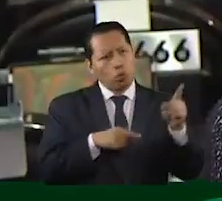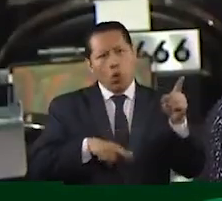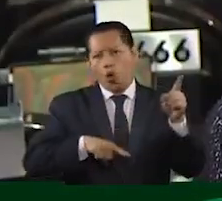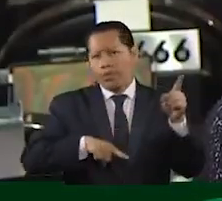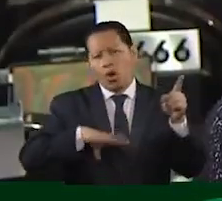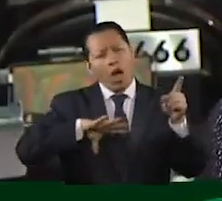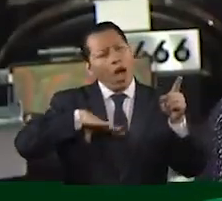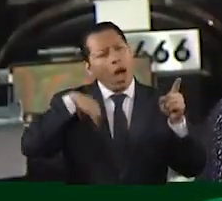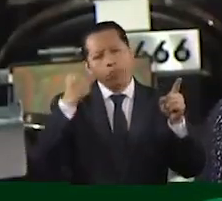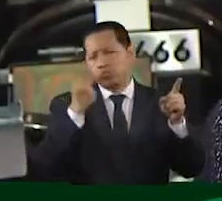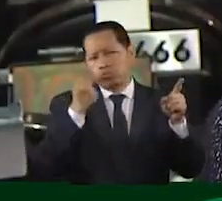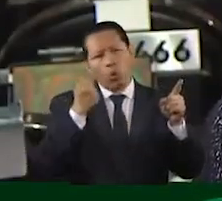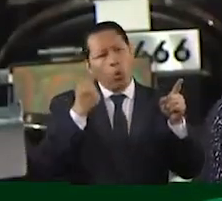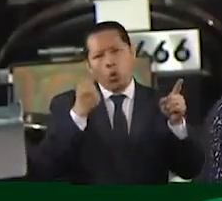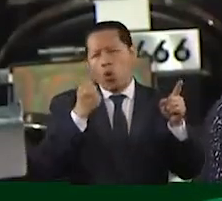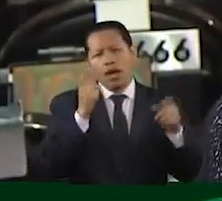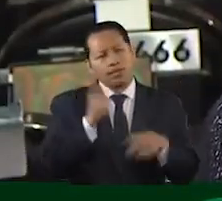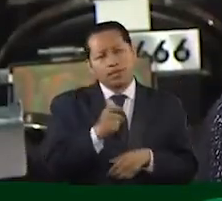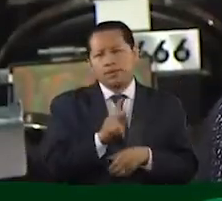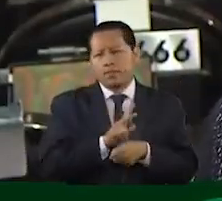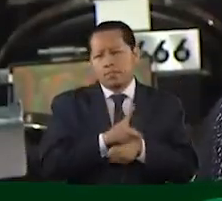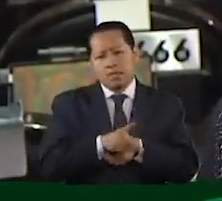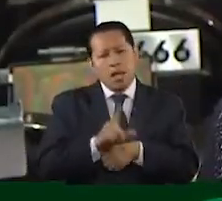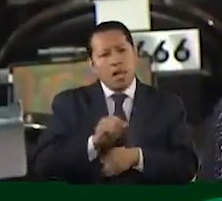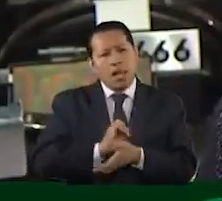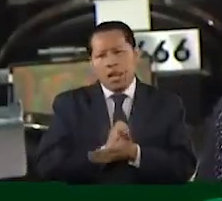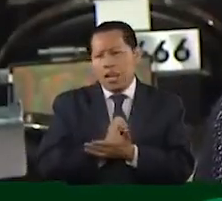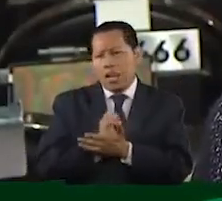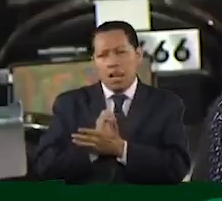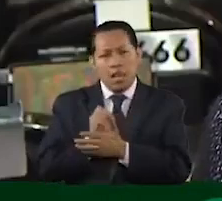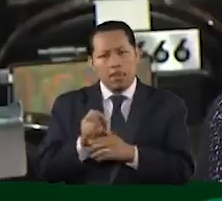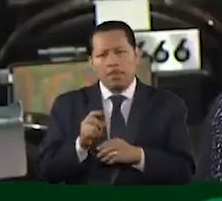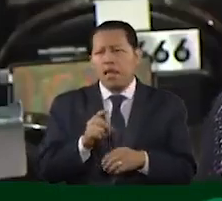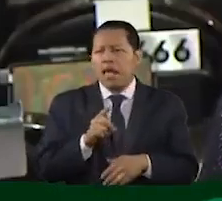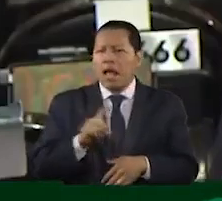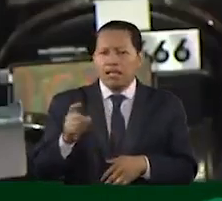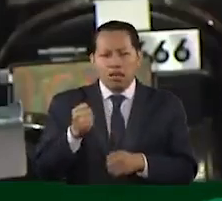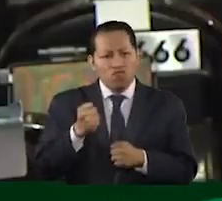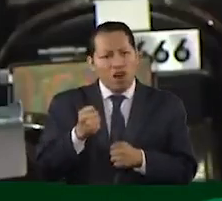Texas, que es un gobierno racista, de ultraderecha, xenofóbico. Ese